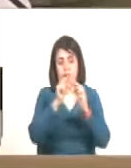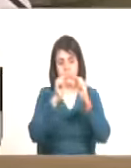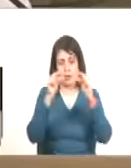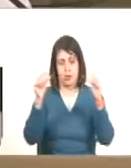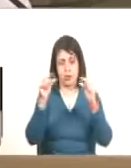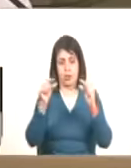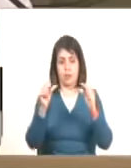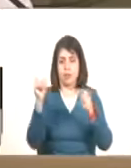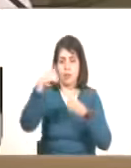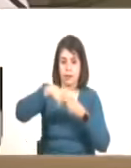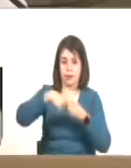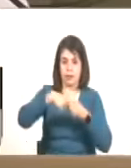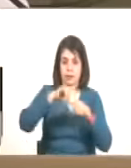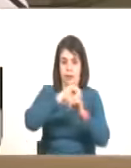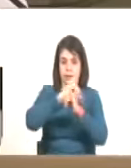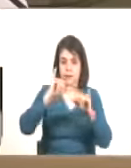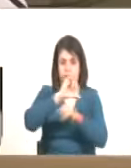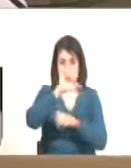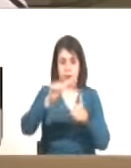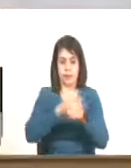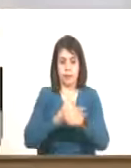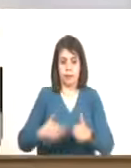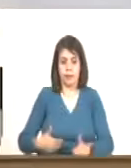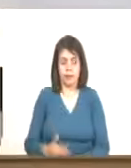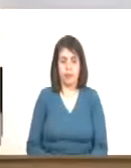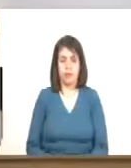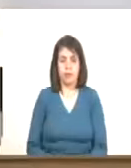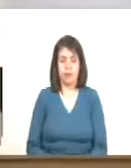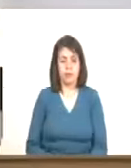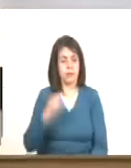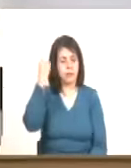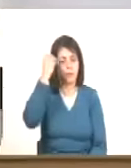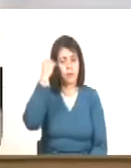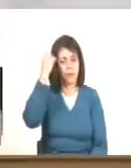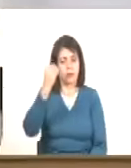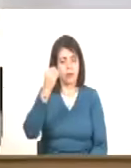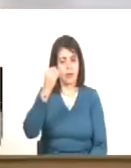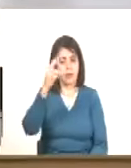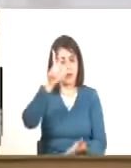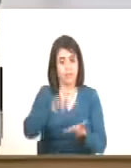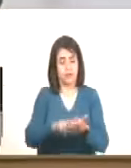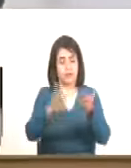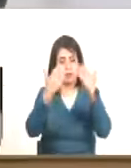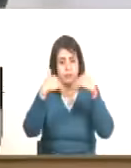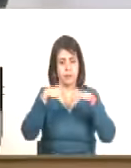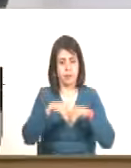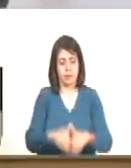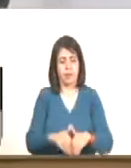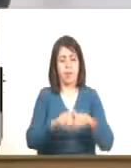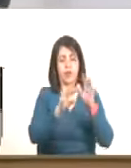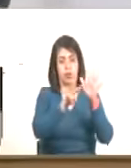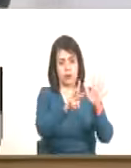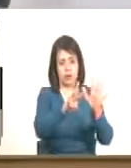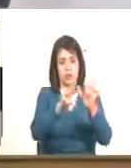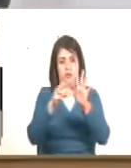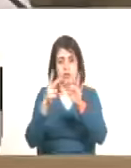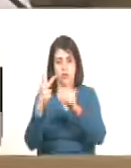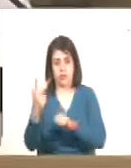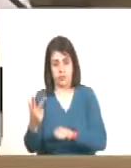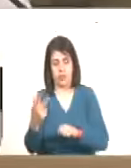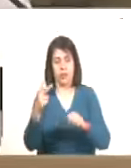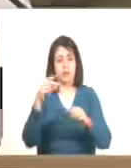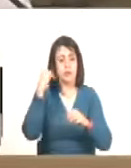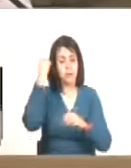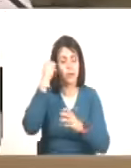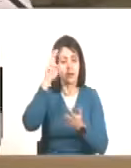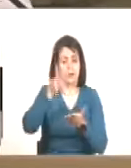Epígrafe, inclusión. Es todo, ciudadano vicepresidente. Consideración, Aprobado. Siguiente. 83. Se